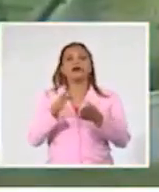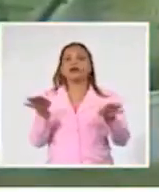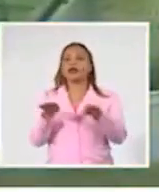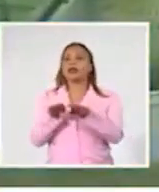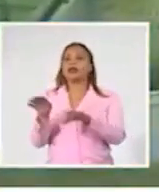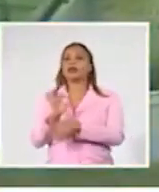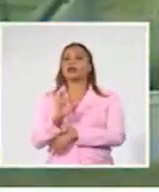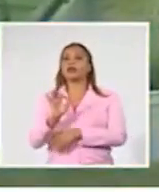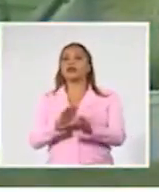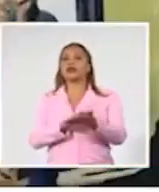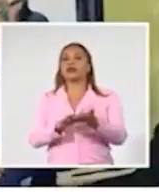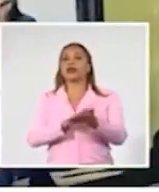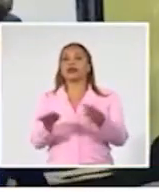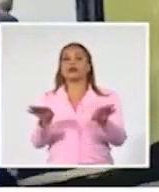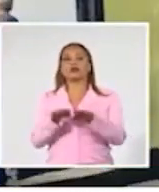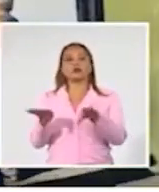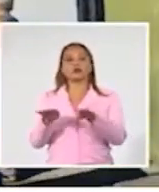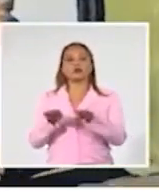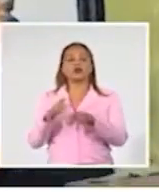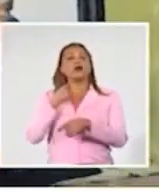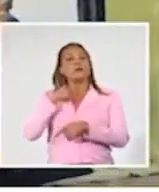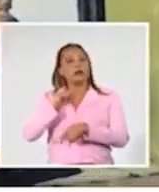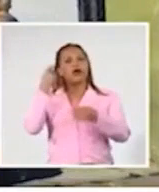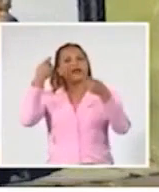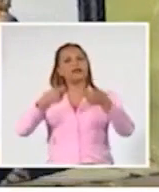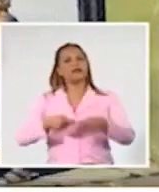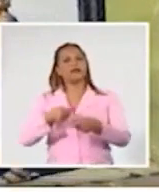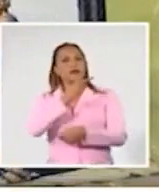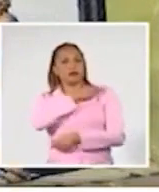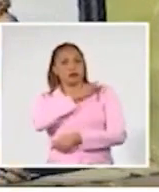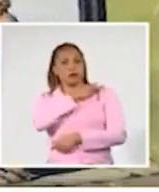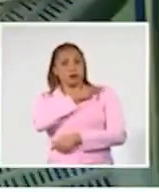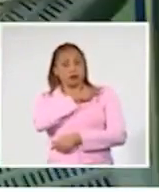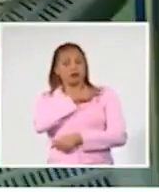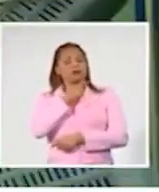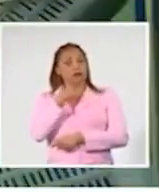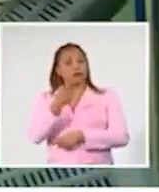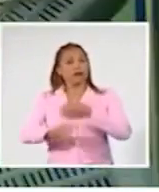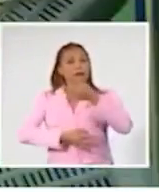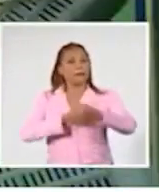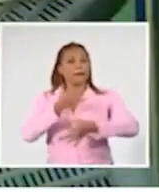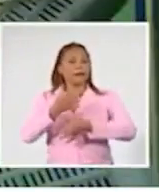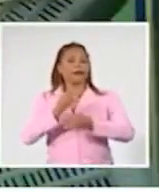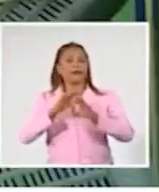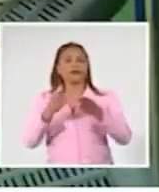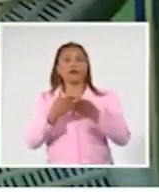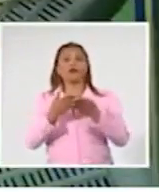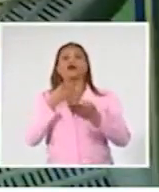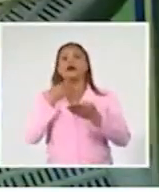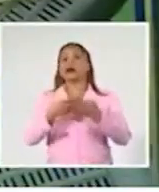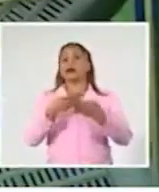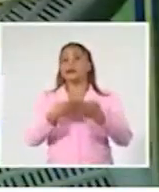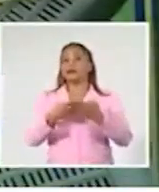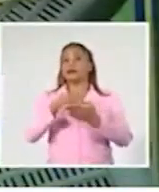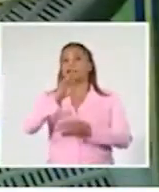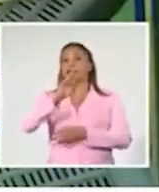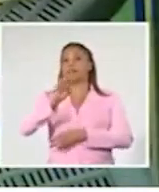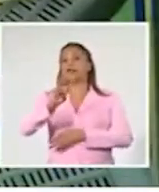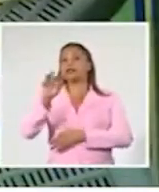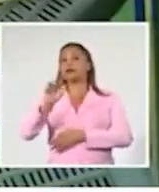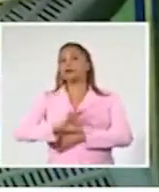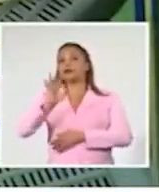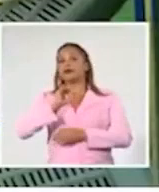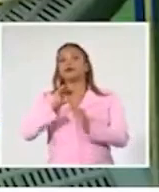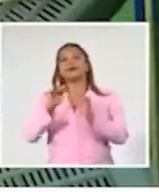pero bueno se ha tomado la decisión comparte la dirección de acopio del margen comercial minorista que desde el 30 por ciento bajaron